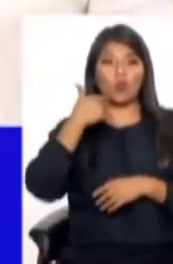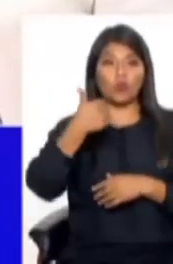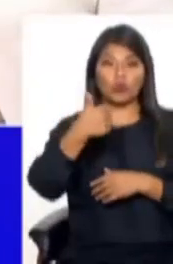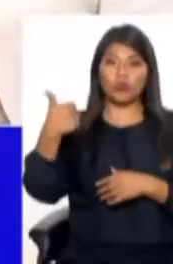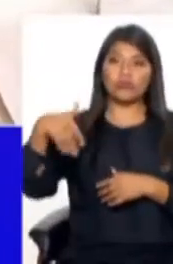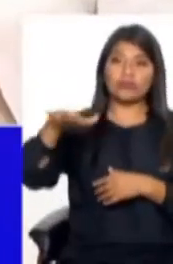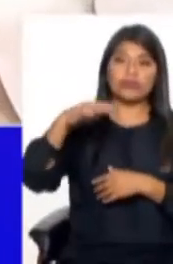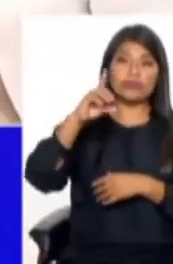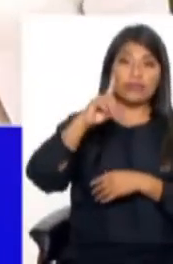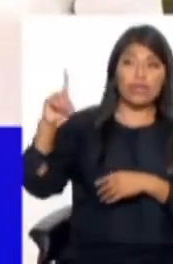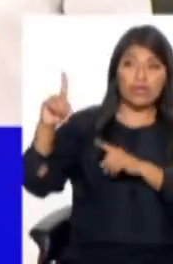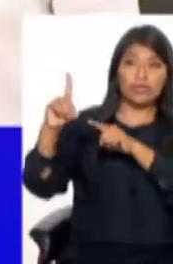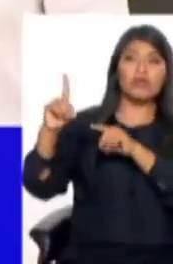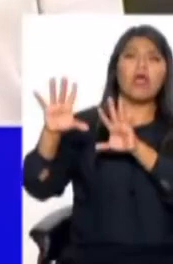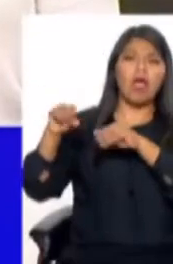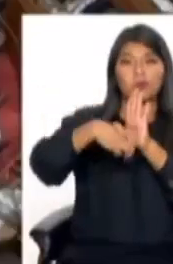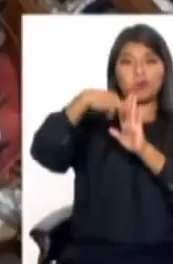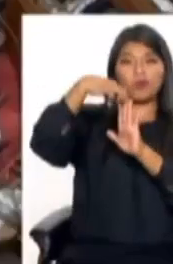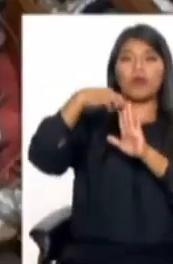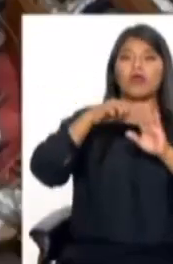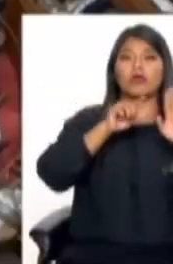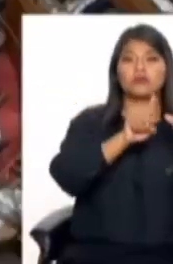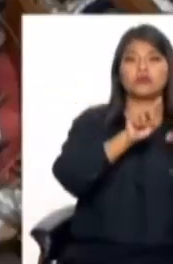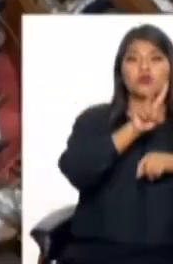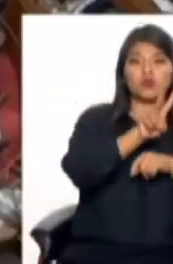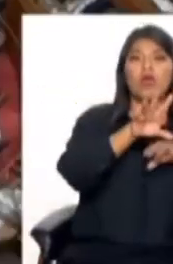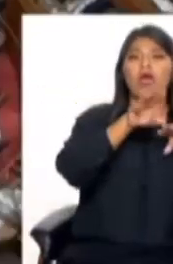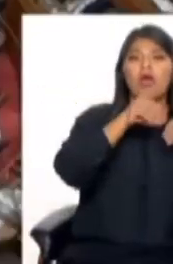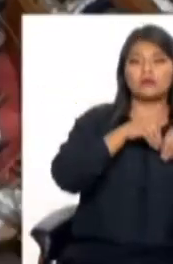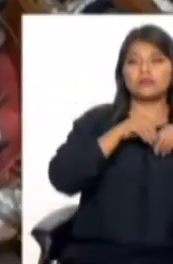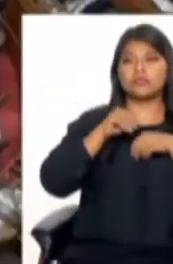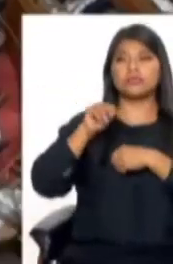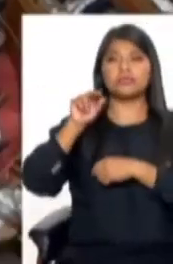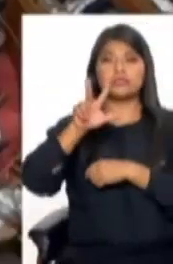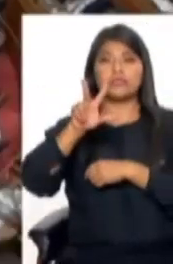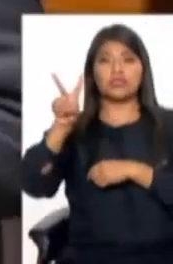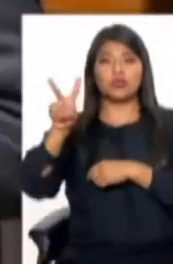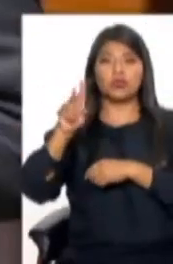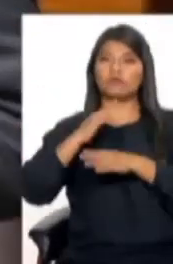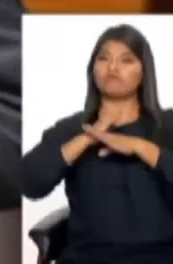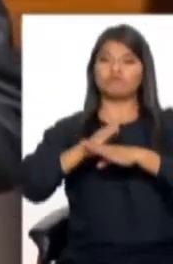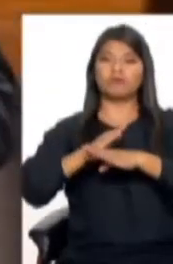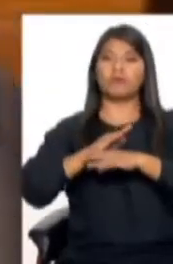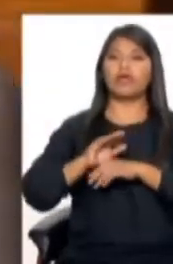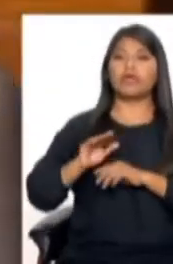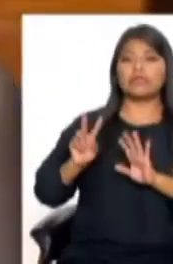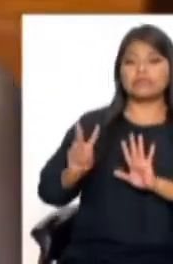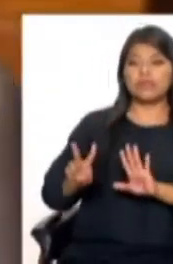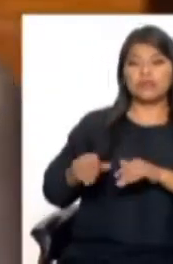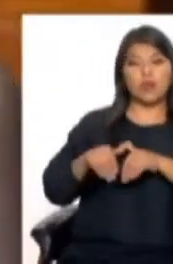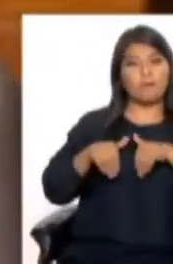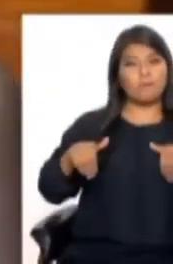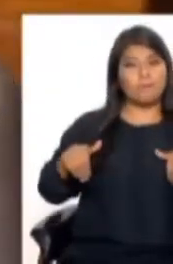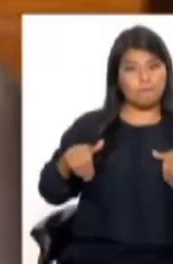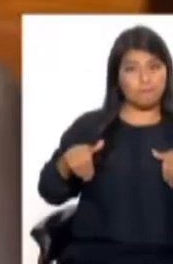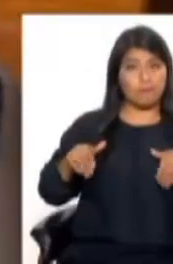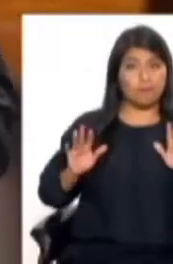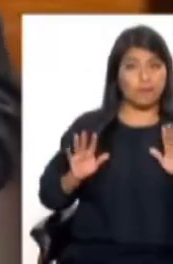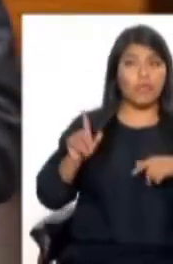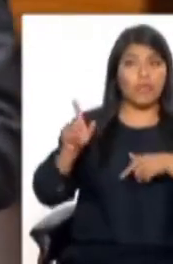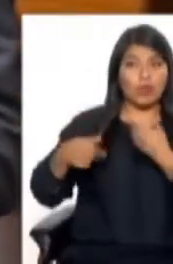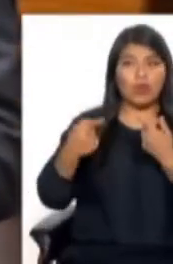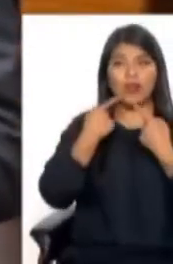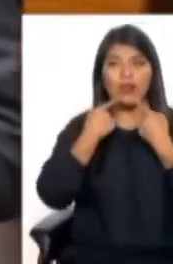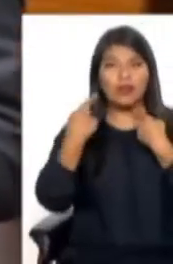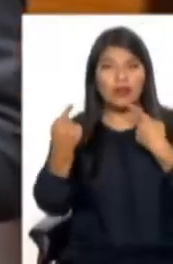oficial como mandataria. A favor, 32 en contra y 7 abstenciones. Ha habido previamente un debate que se